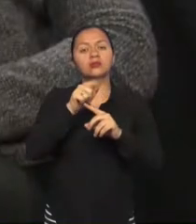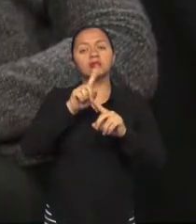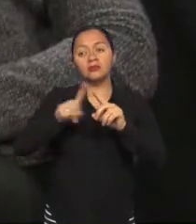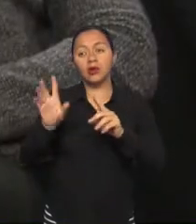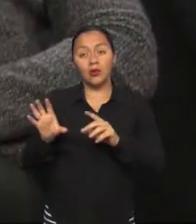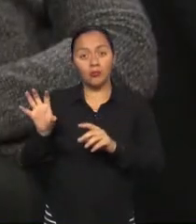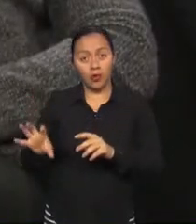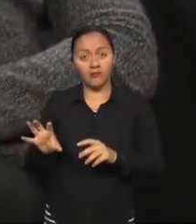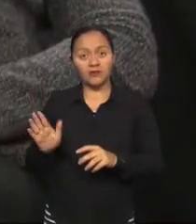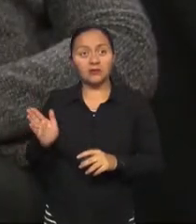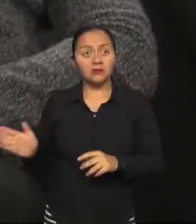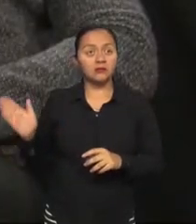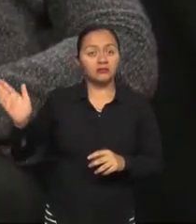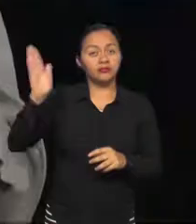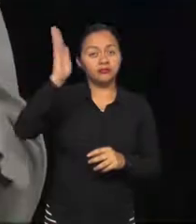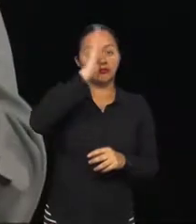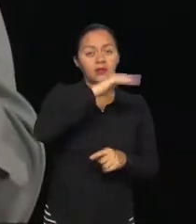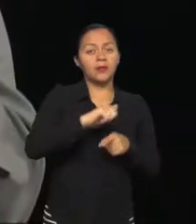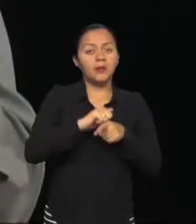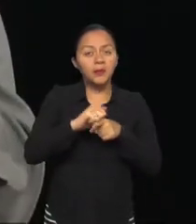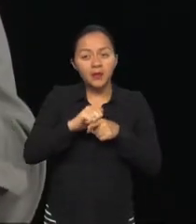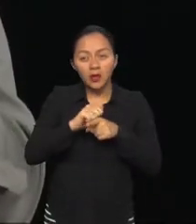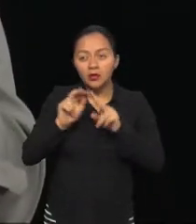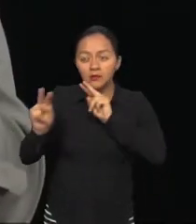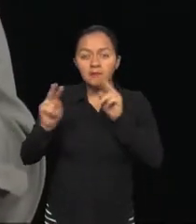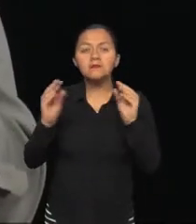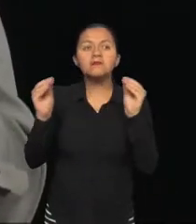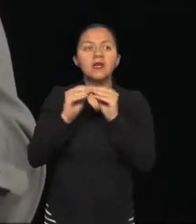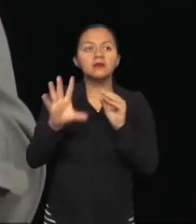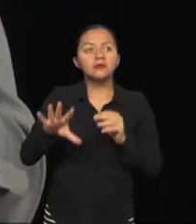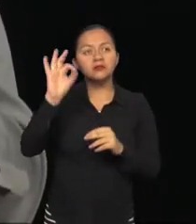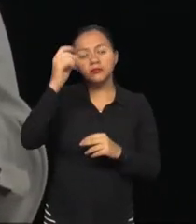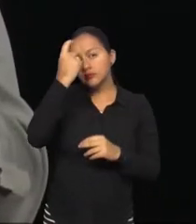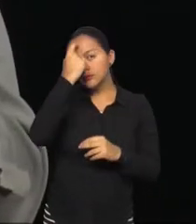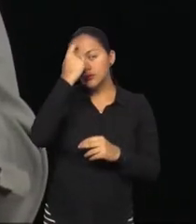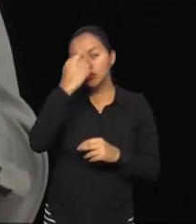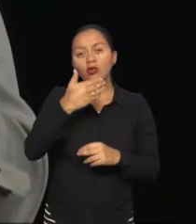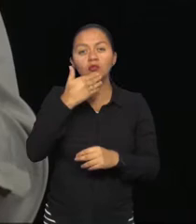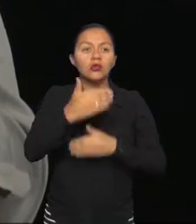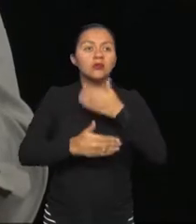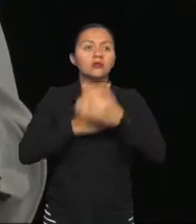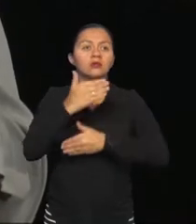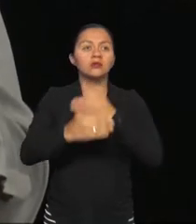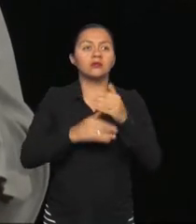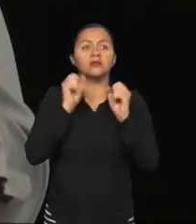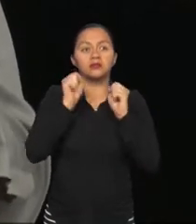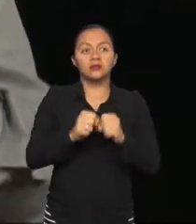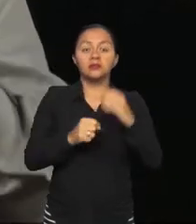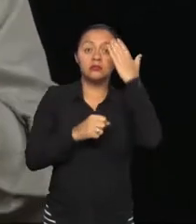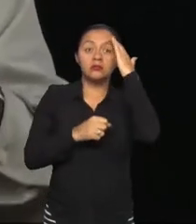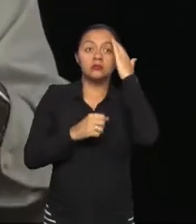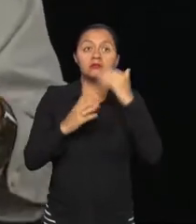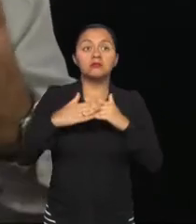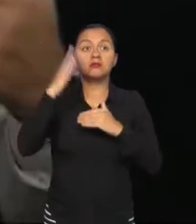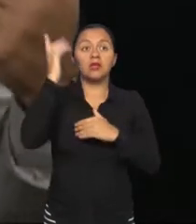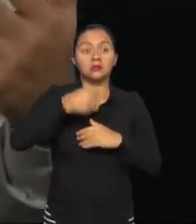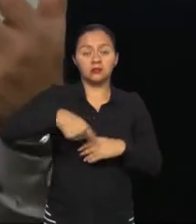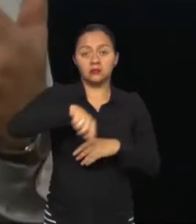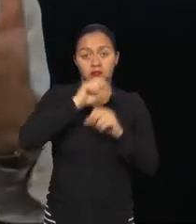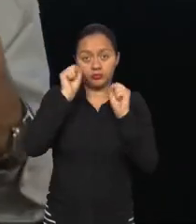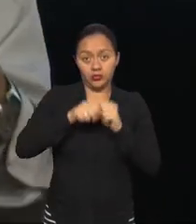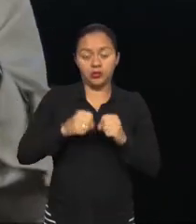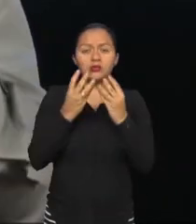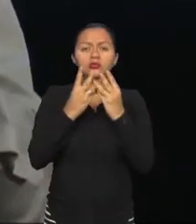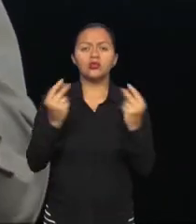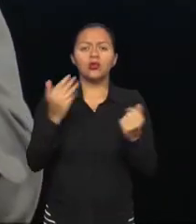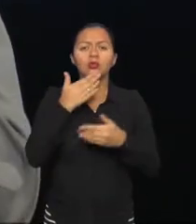ustedes han ido haciendo su piloto, ¿qué es lo que has observado principalmente que pueda ser una preocupación y que pueda haber una